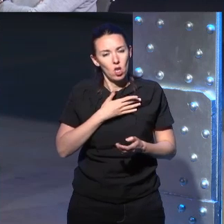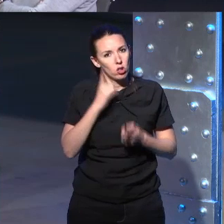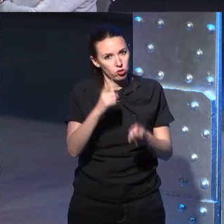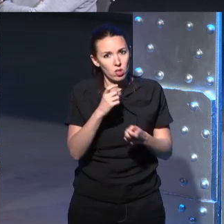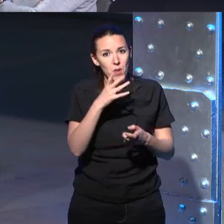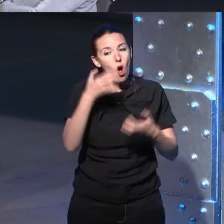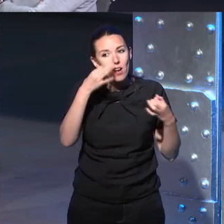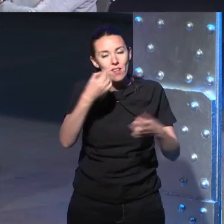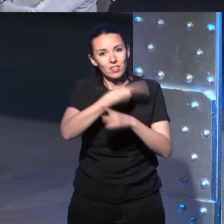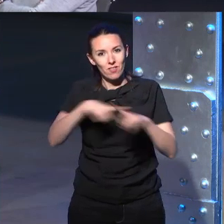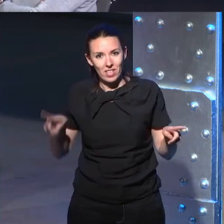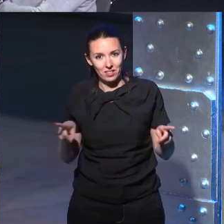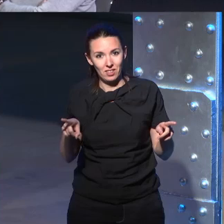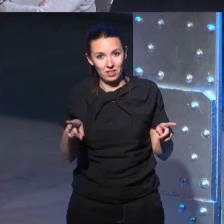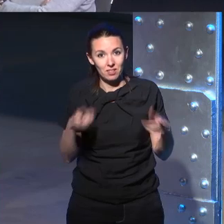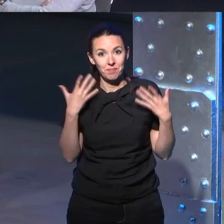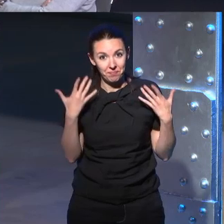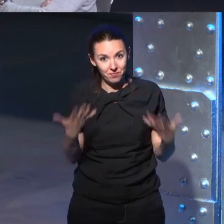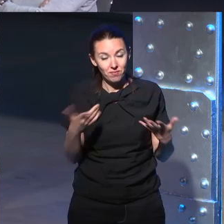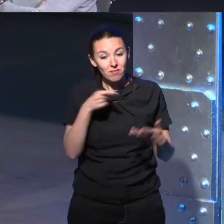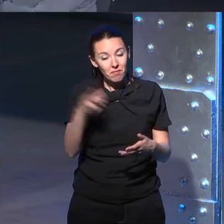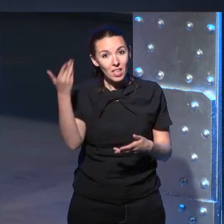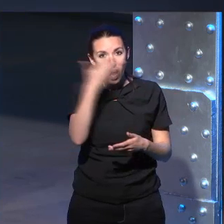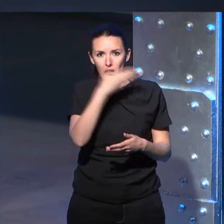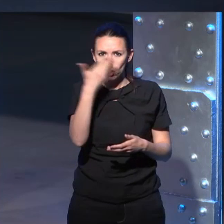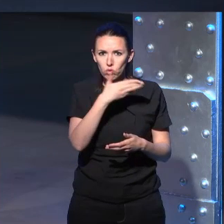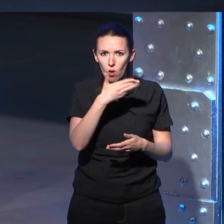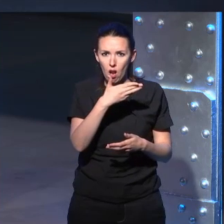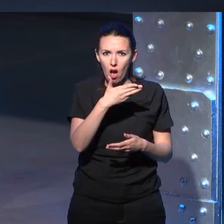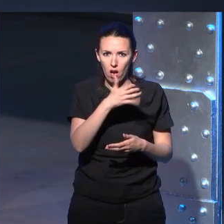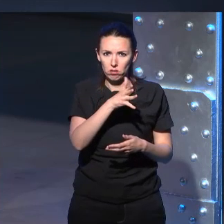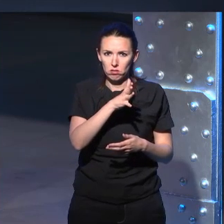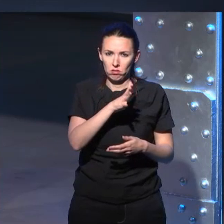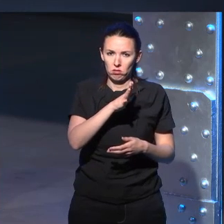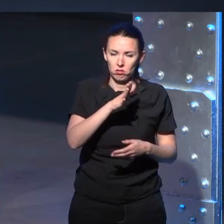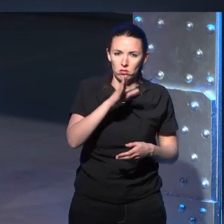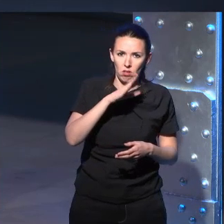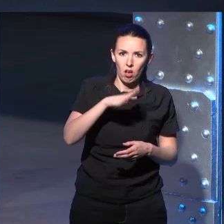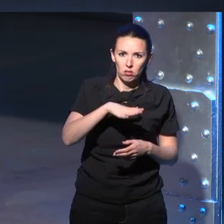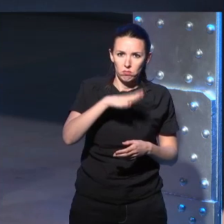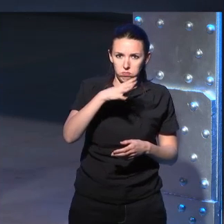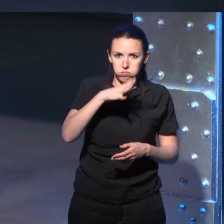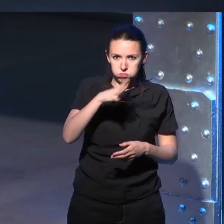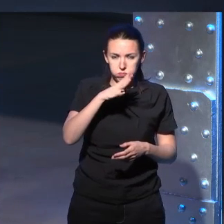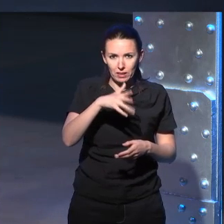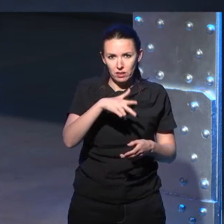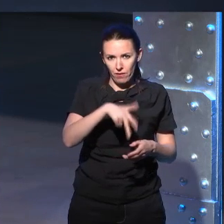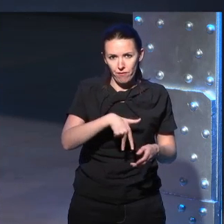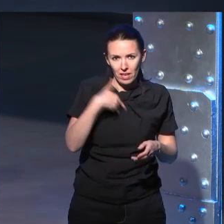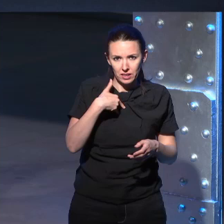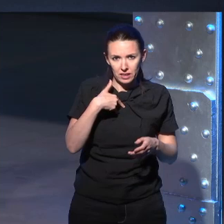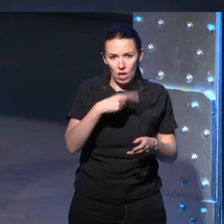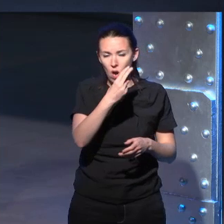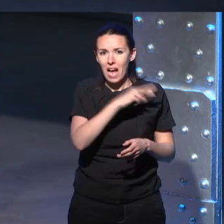realidades distintas. Y en esa escuela que era bastante fascista, no era católica, era